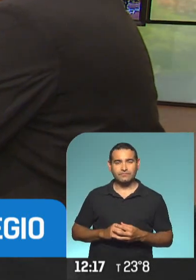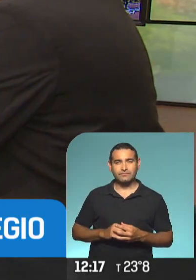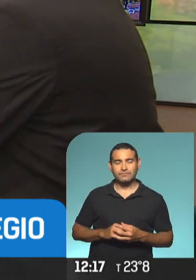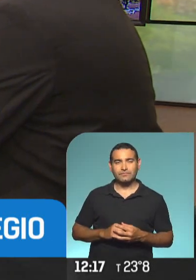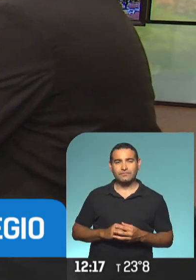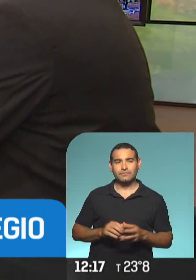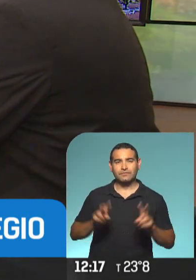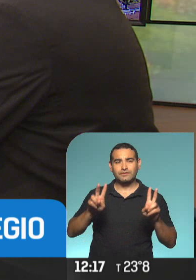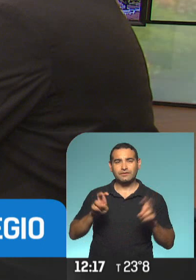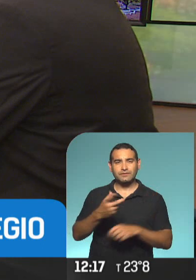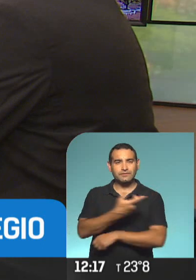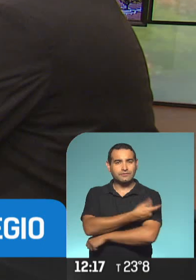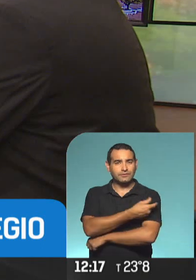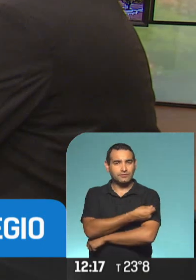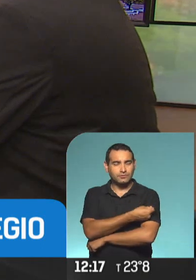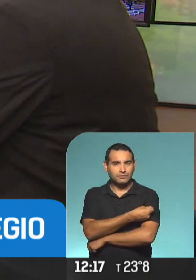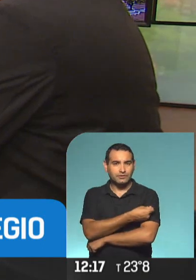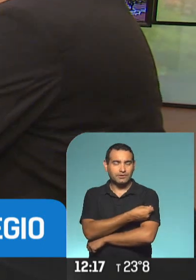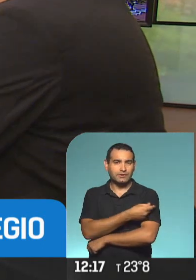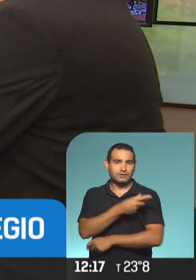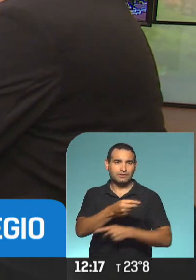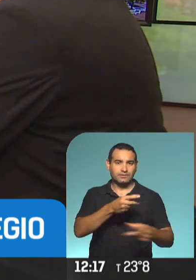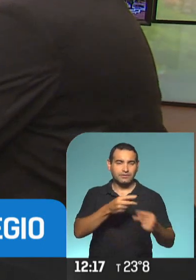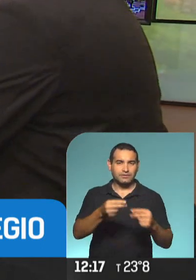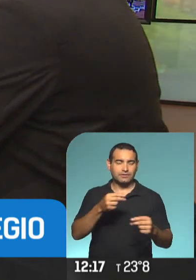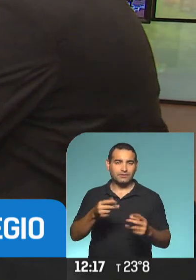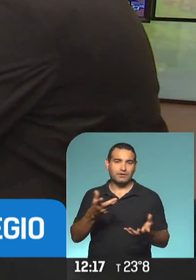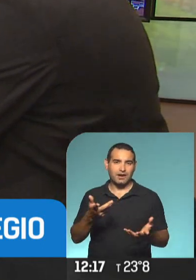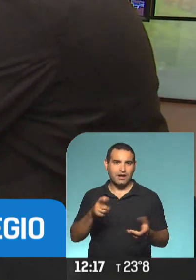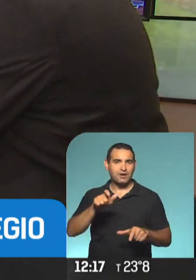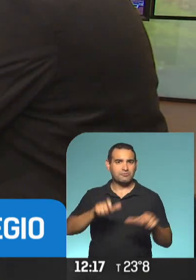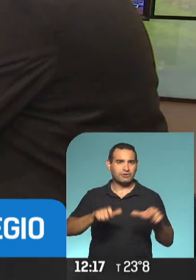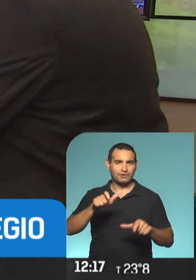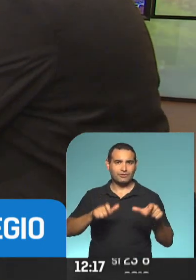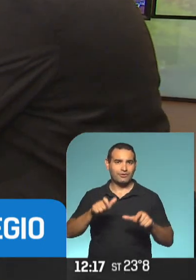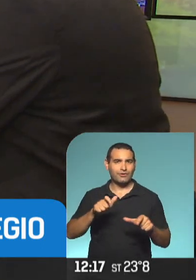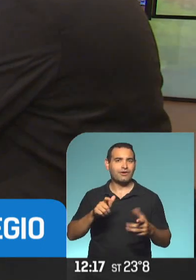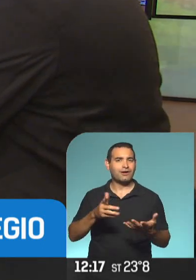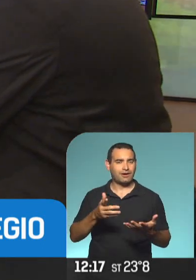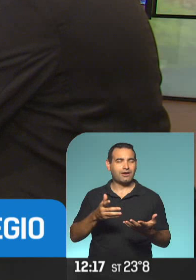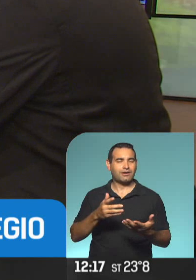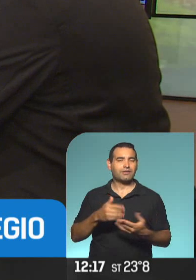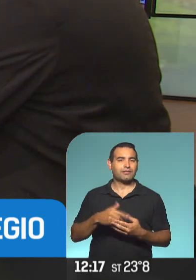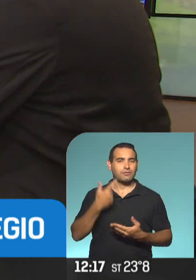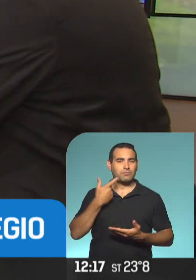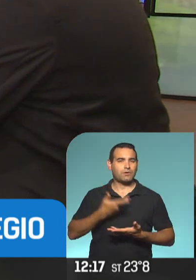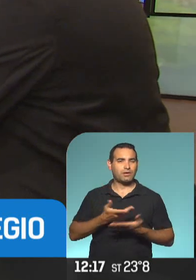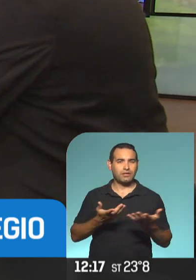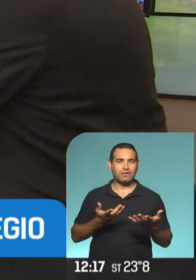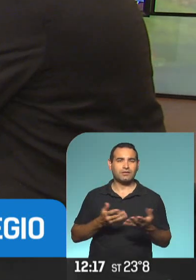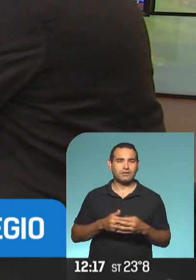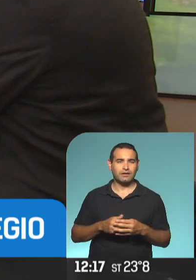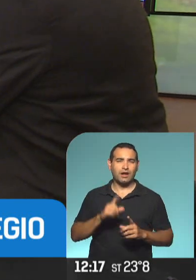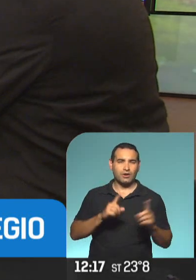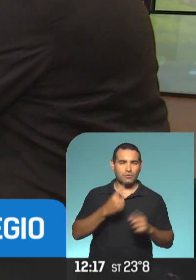la vacunación se potencia todo eso, Sí. porque entra en juego el riesgo de vida, La vida y la muerte, las claro.